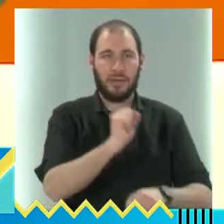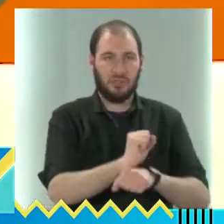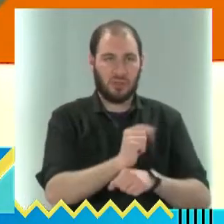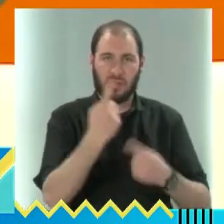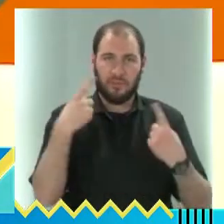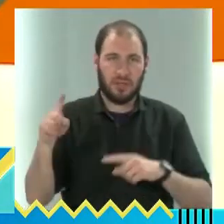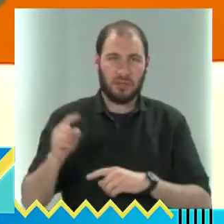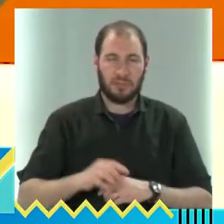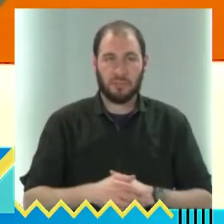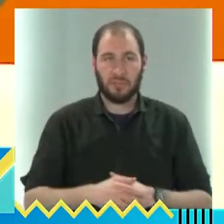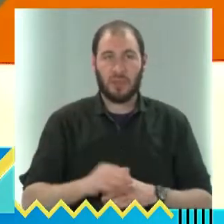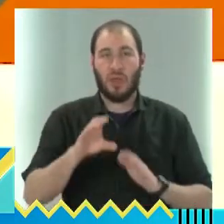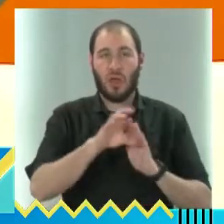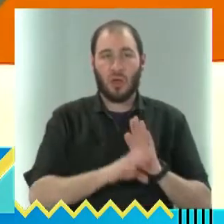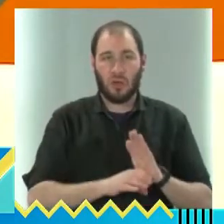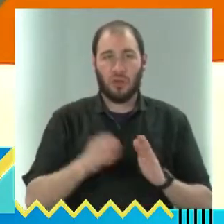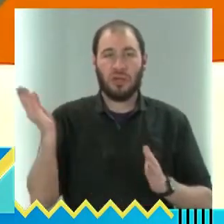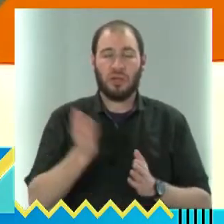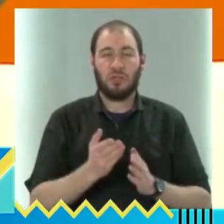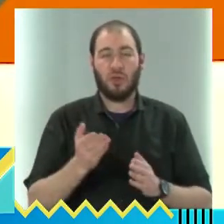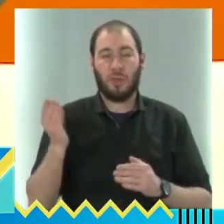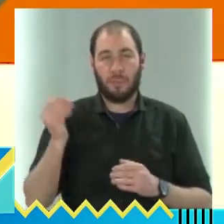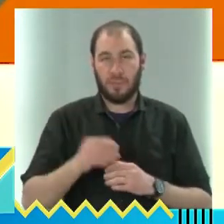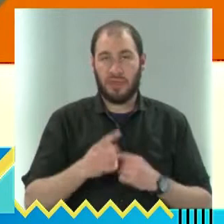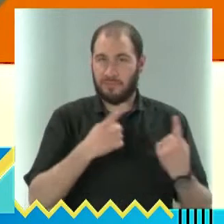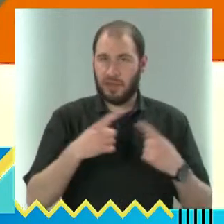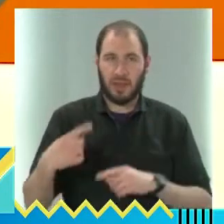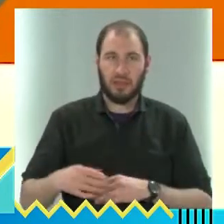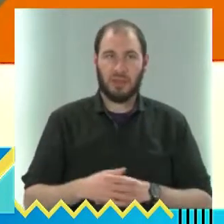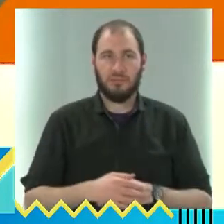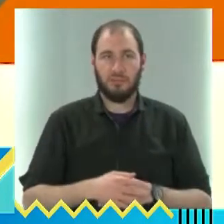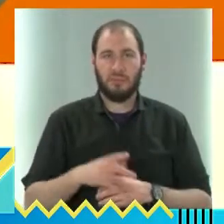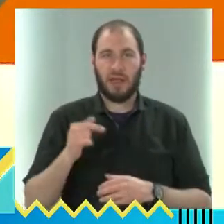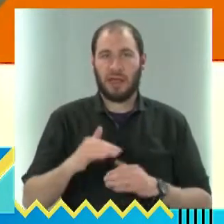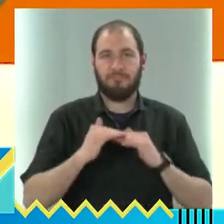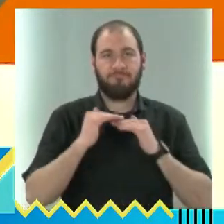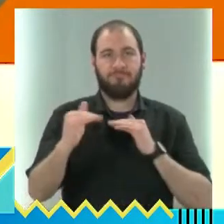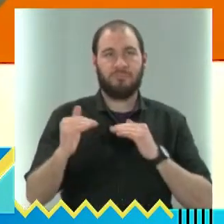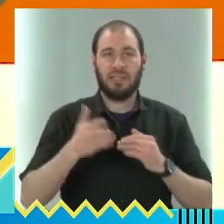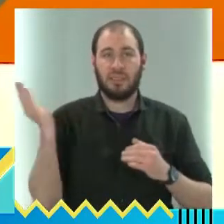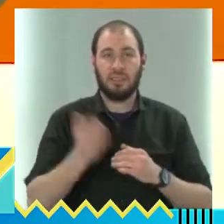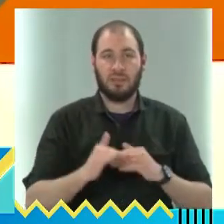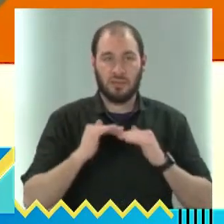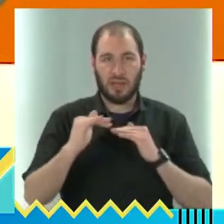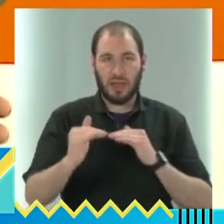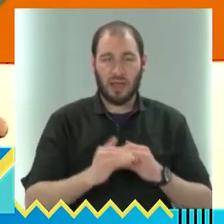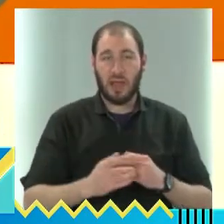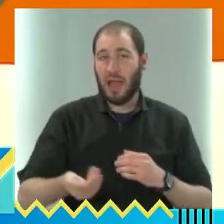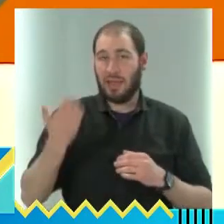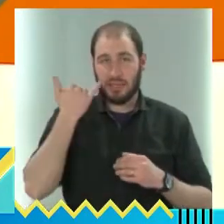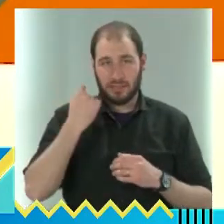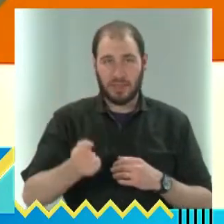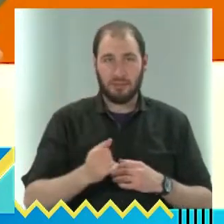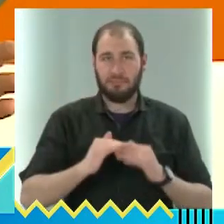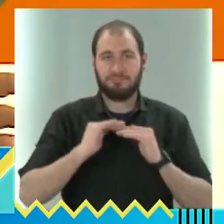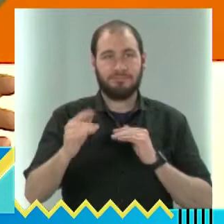¿no? de una sanción del Código Penal. Entonces no estamos manteniendo una sanción que ya venía, que ya